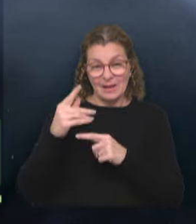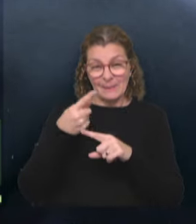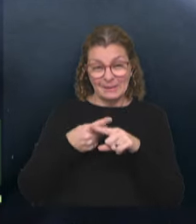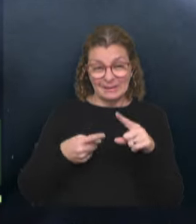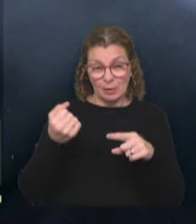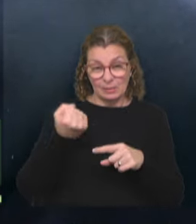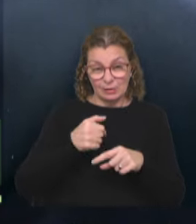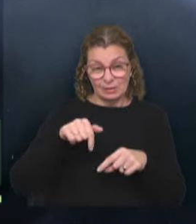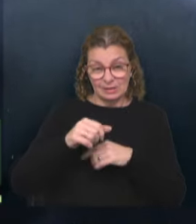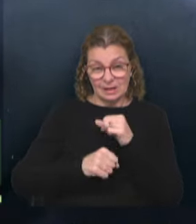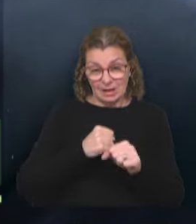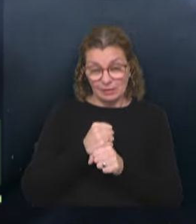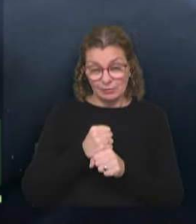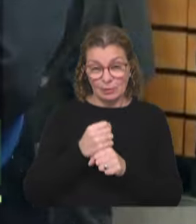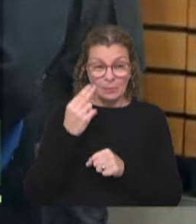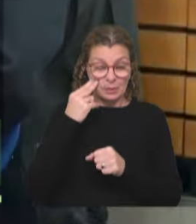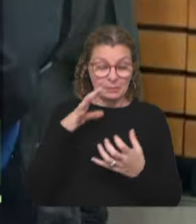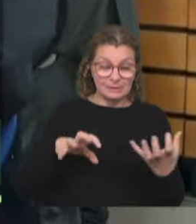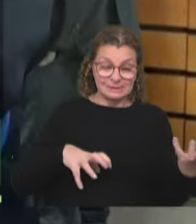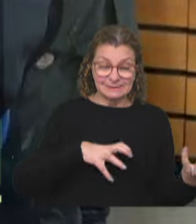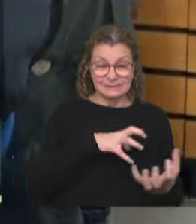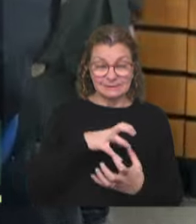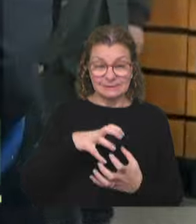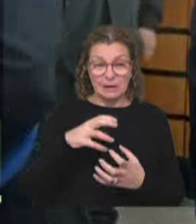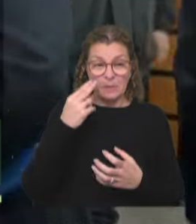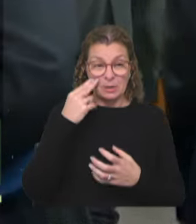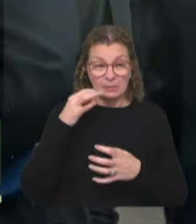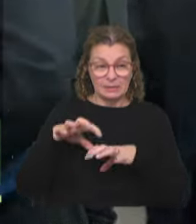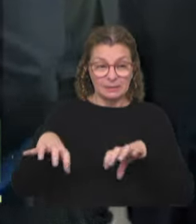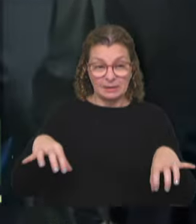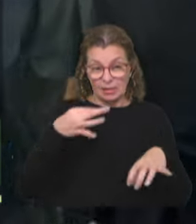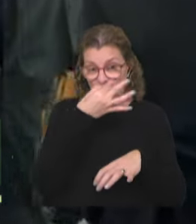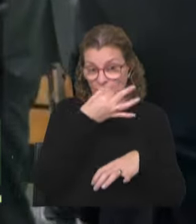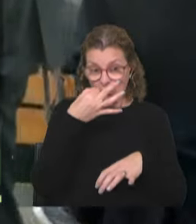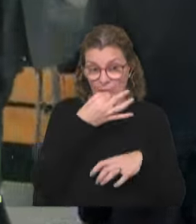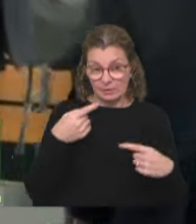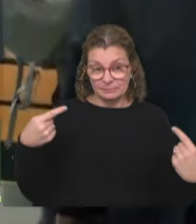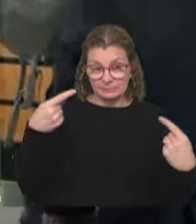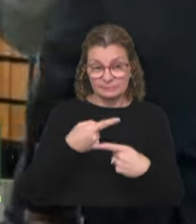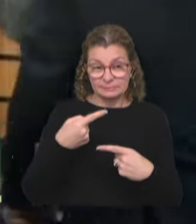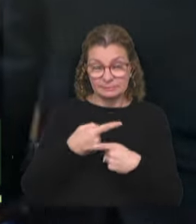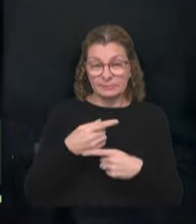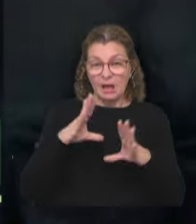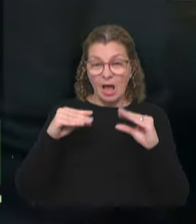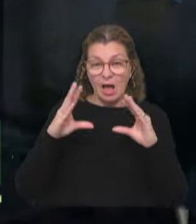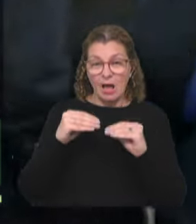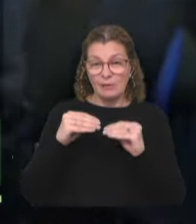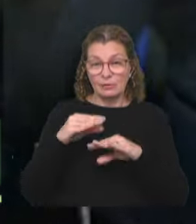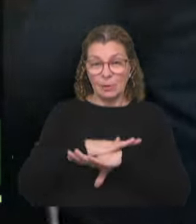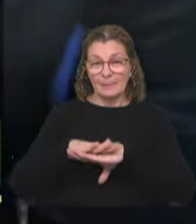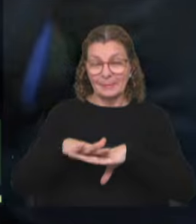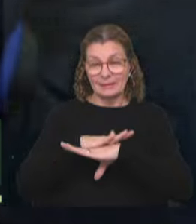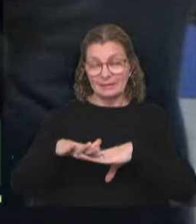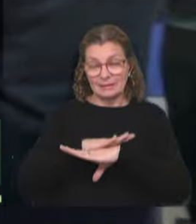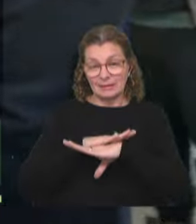homicidios de este año fueron por conflictos entre grupos criminales y tráfico de drogas. Martinelli habló de una especie de meseta